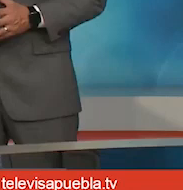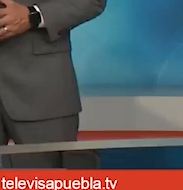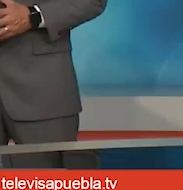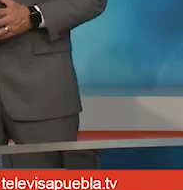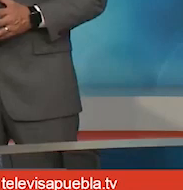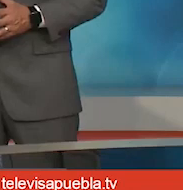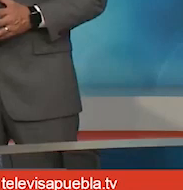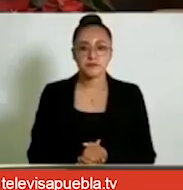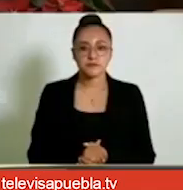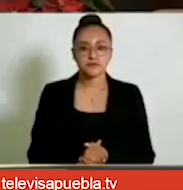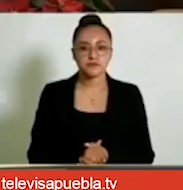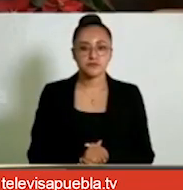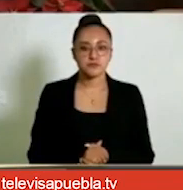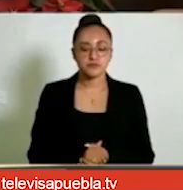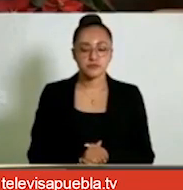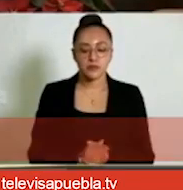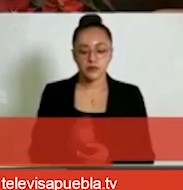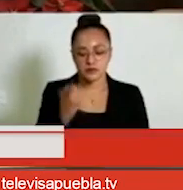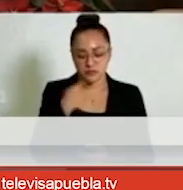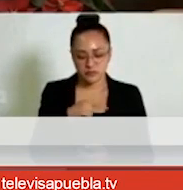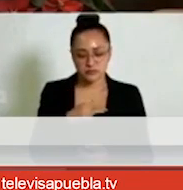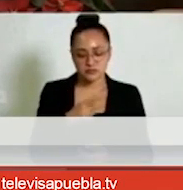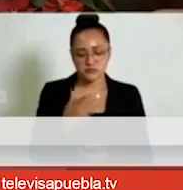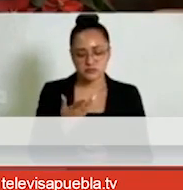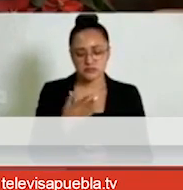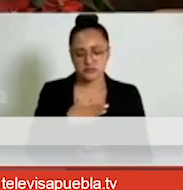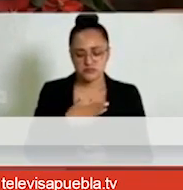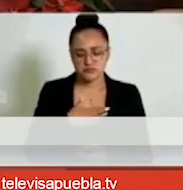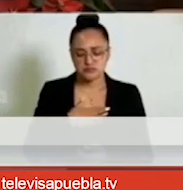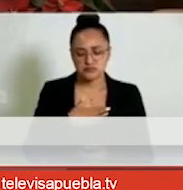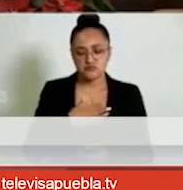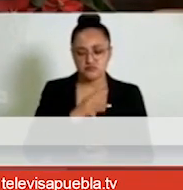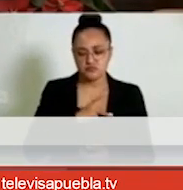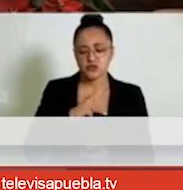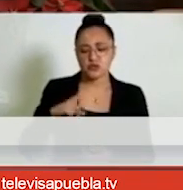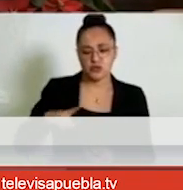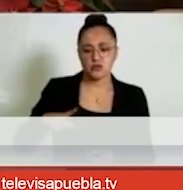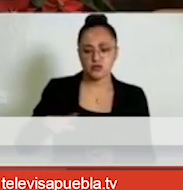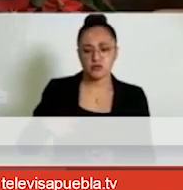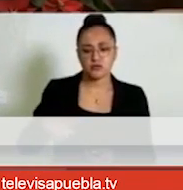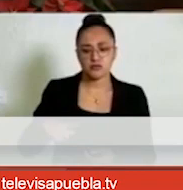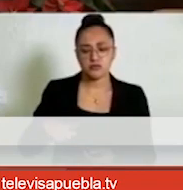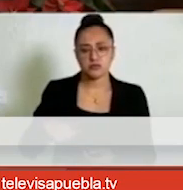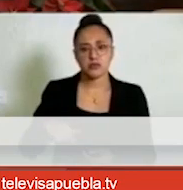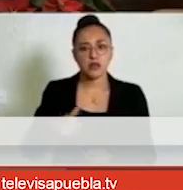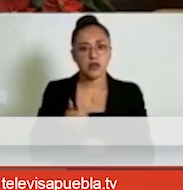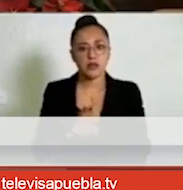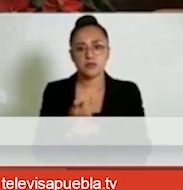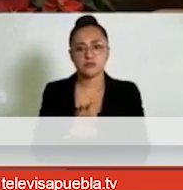epidemiológico. Para el gobierno, ya no estamos en amarillo,